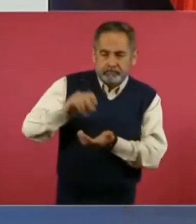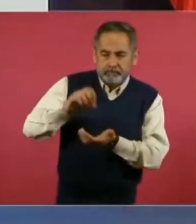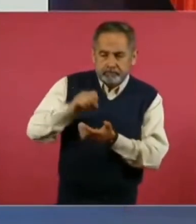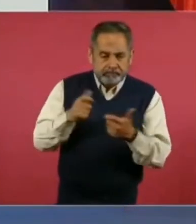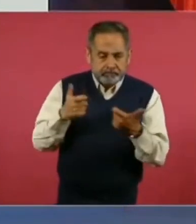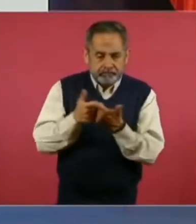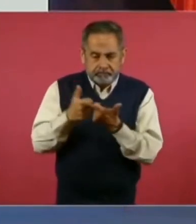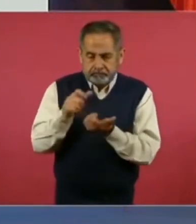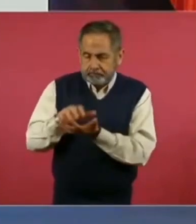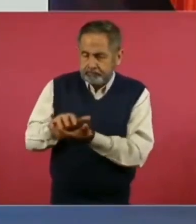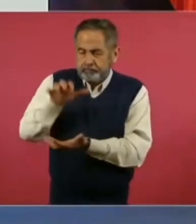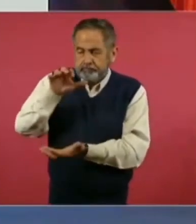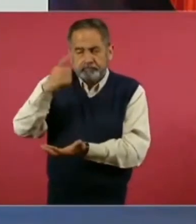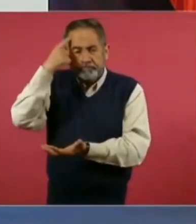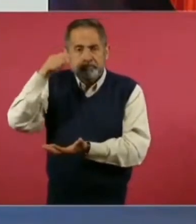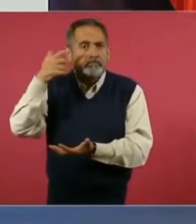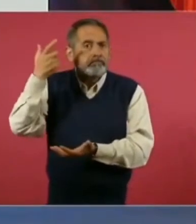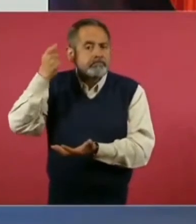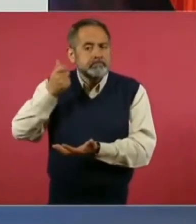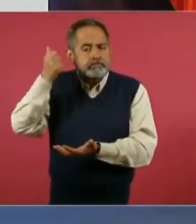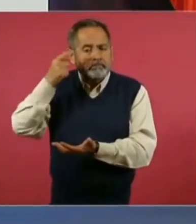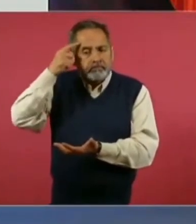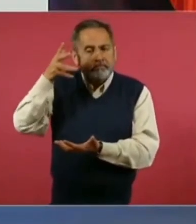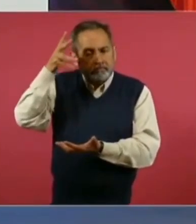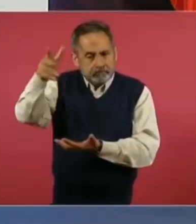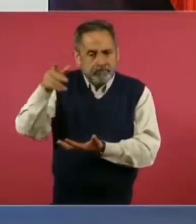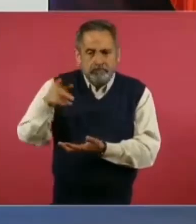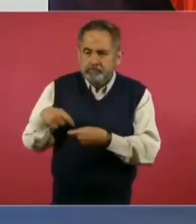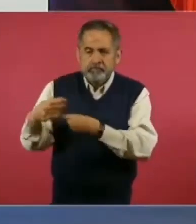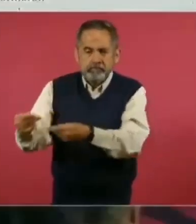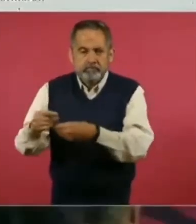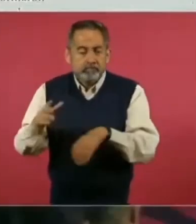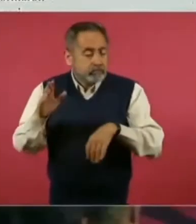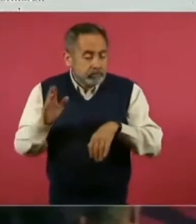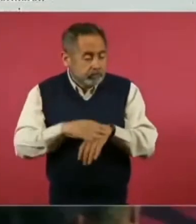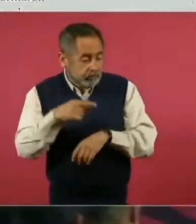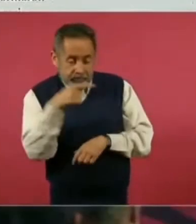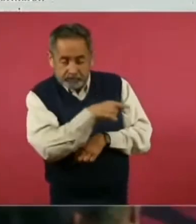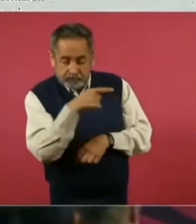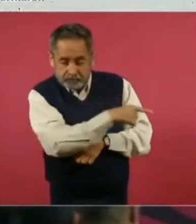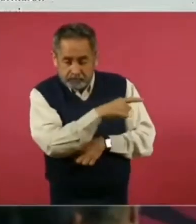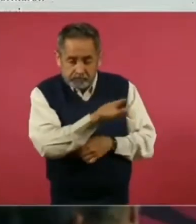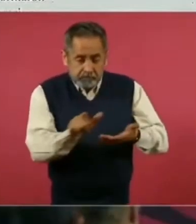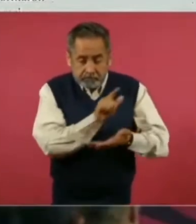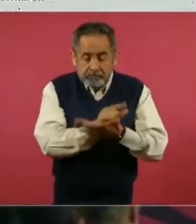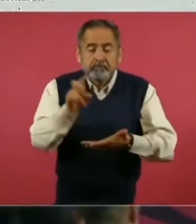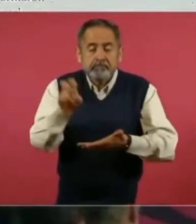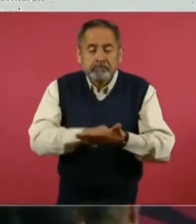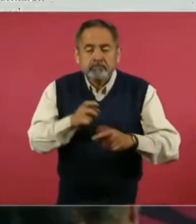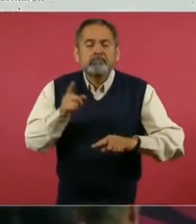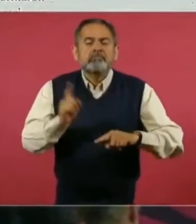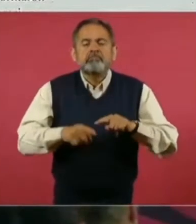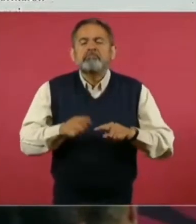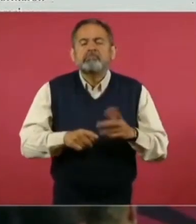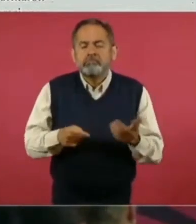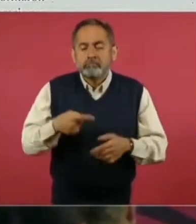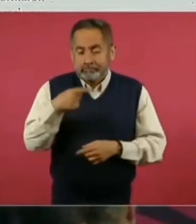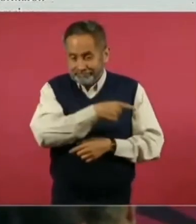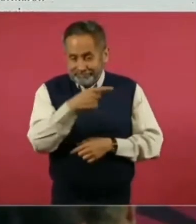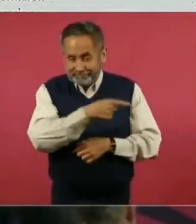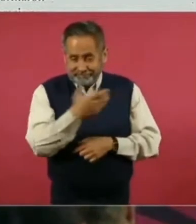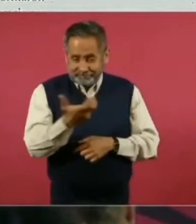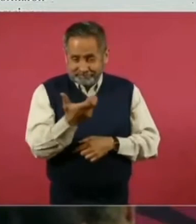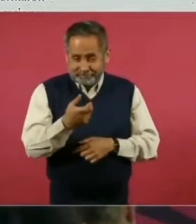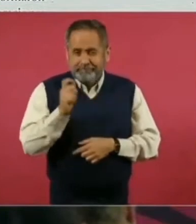de Pensiones del Bienestar, porque esta reforma significó